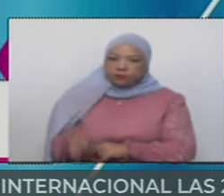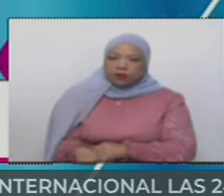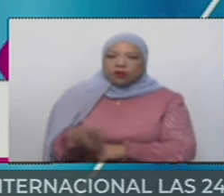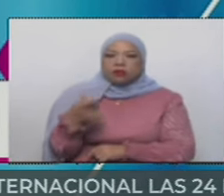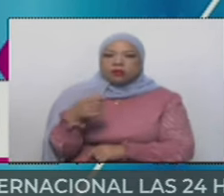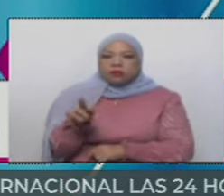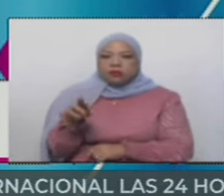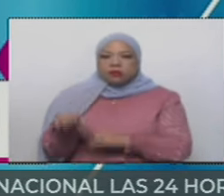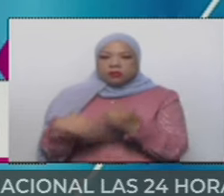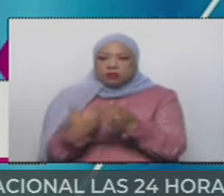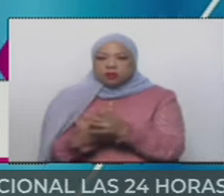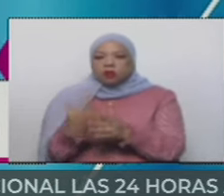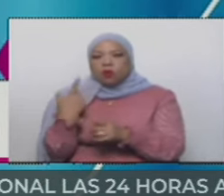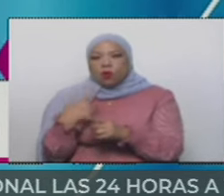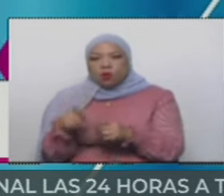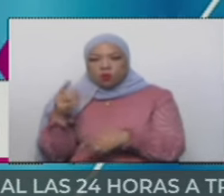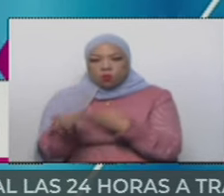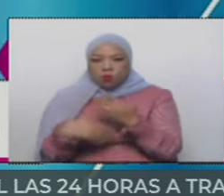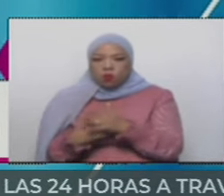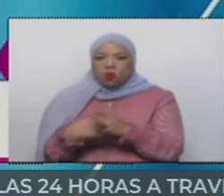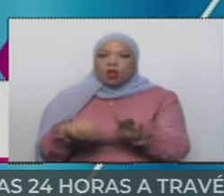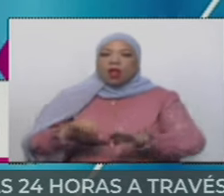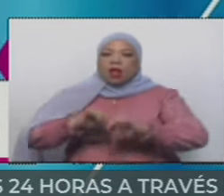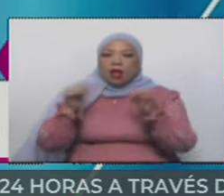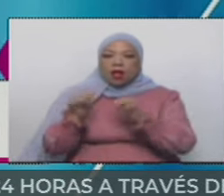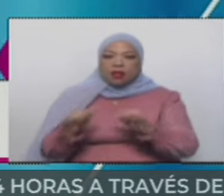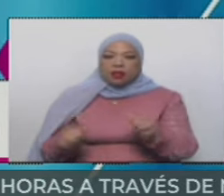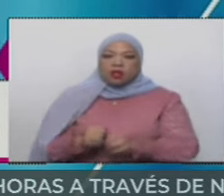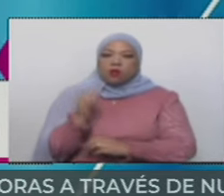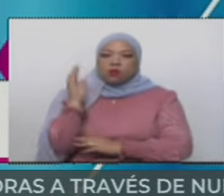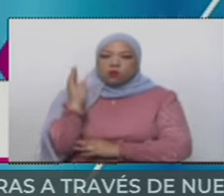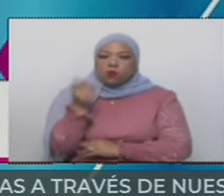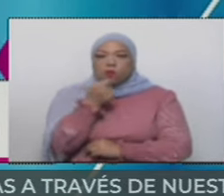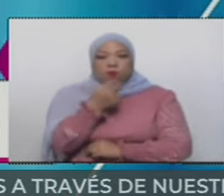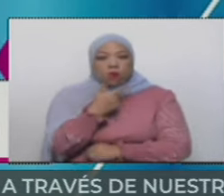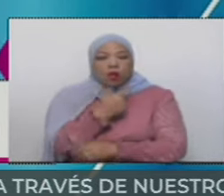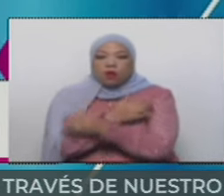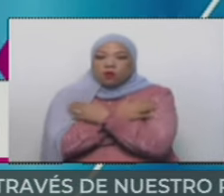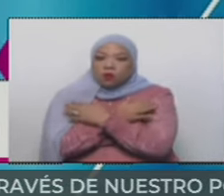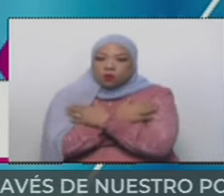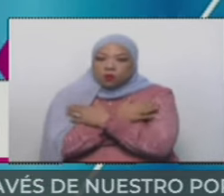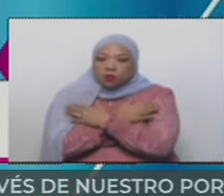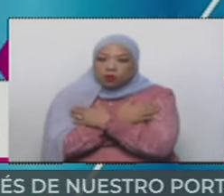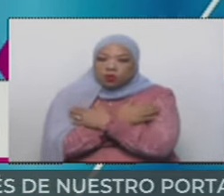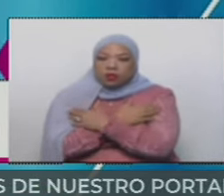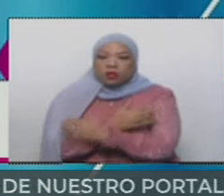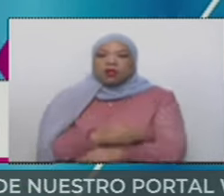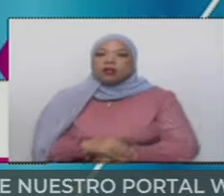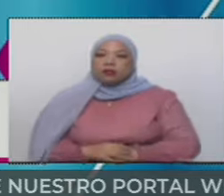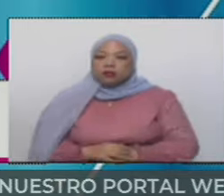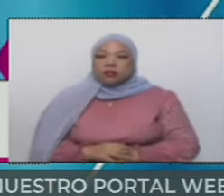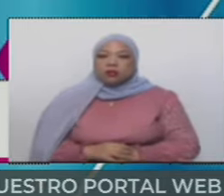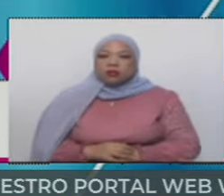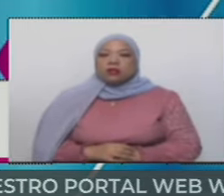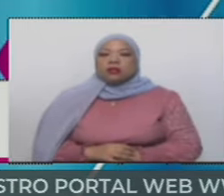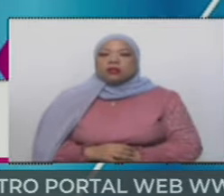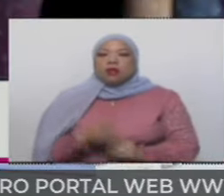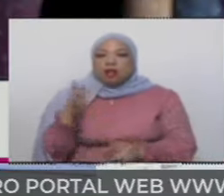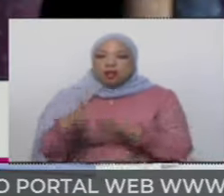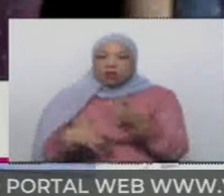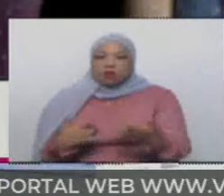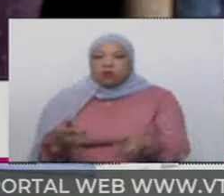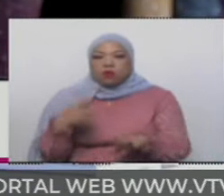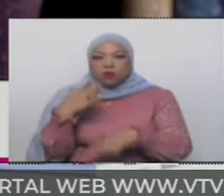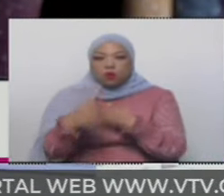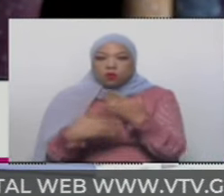Reverón, por otro lado los artistas de Lara. De verdad los felicito. Ernesto, ¿qué me dice de esta feria del